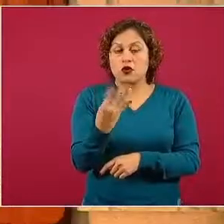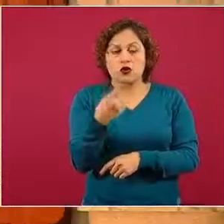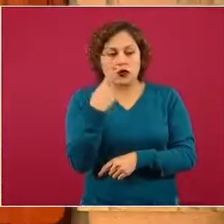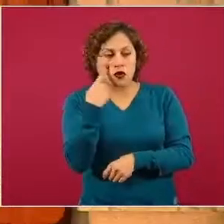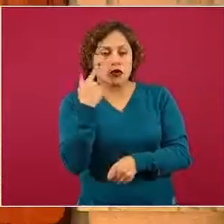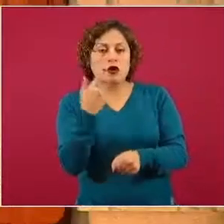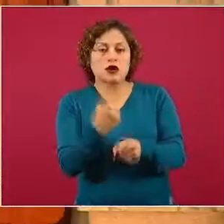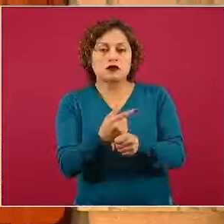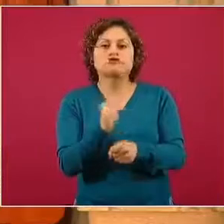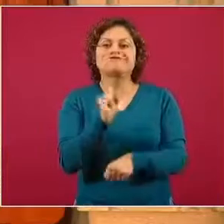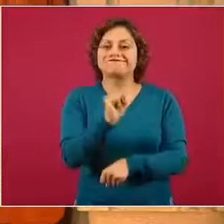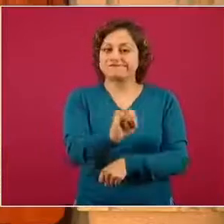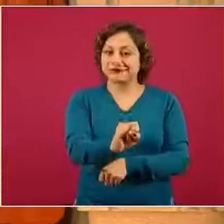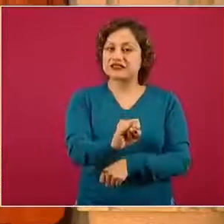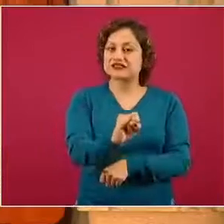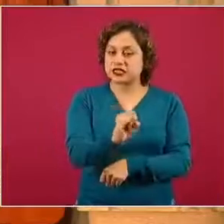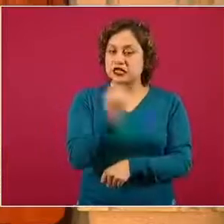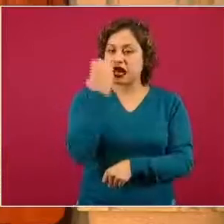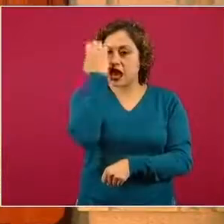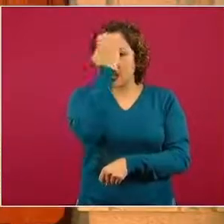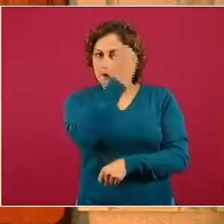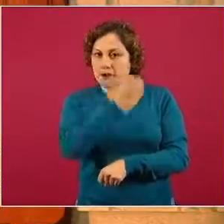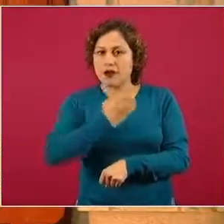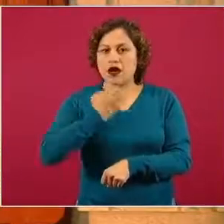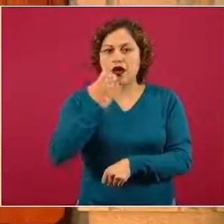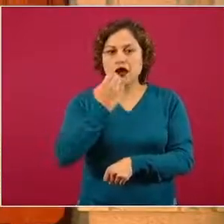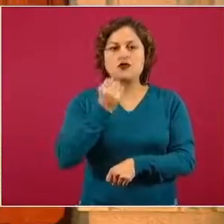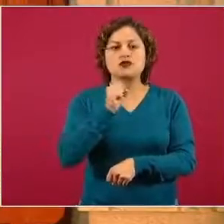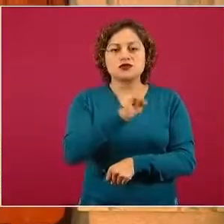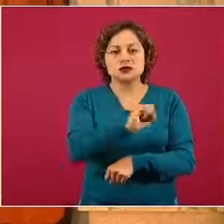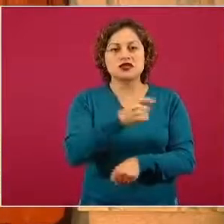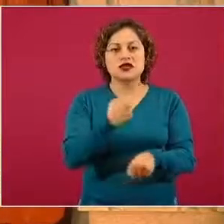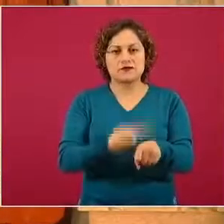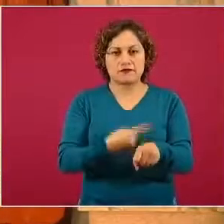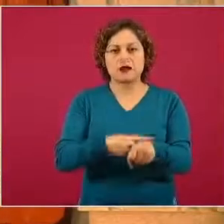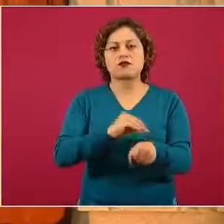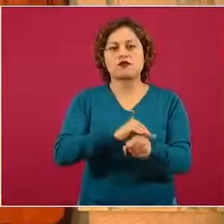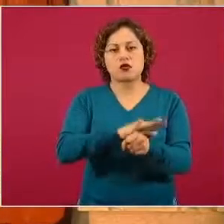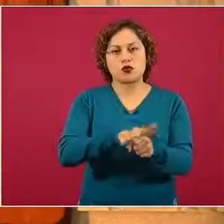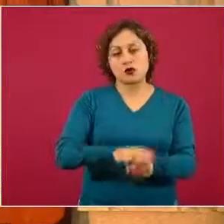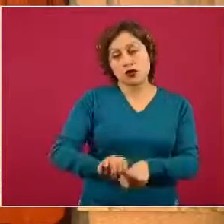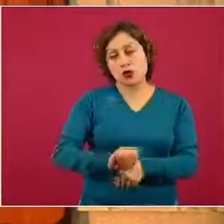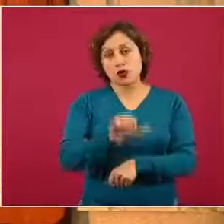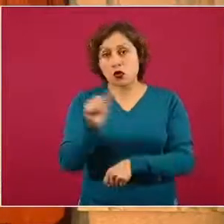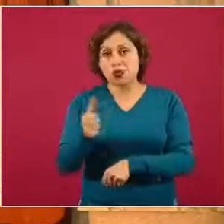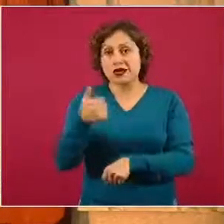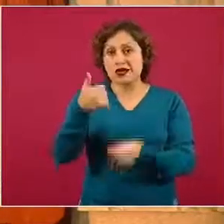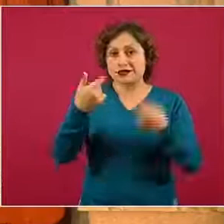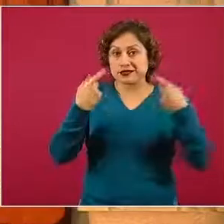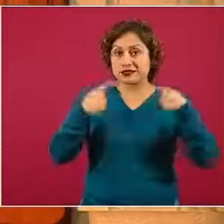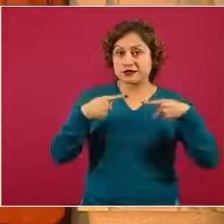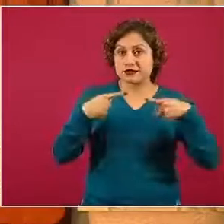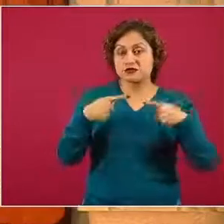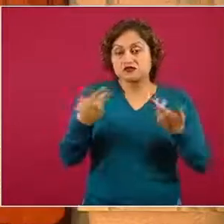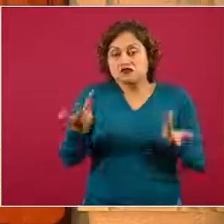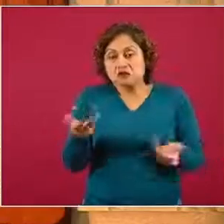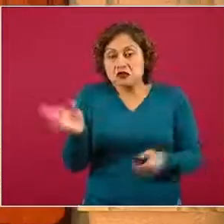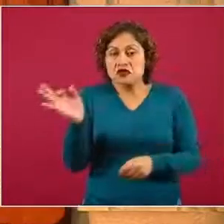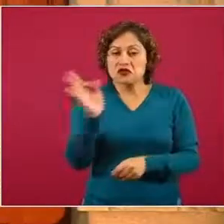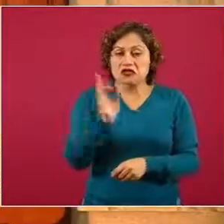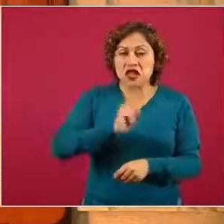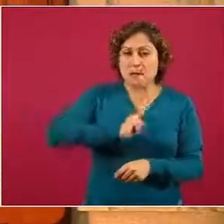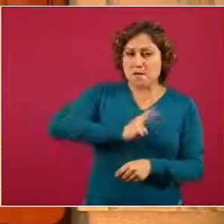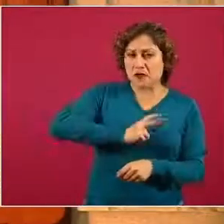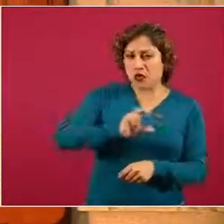tener COVID-19, son casos confirmados de COVID-19. Las otras 6 personas probablemente tenían, decíamos,